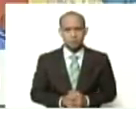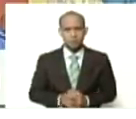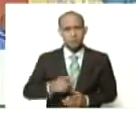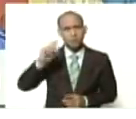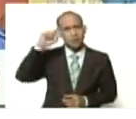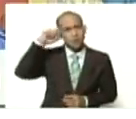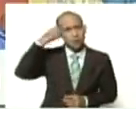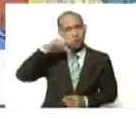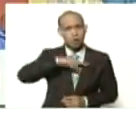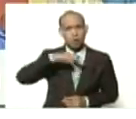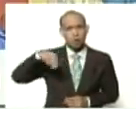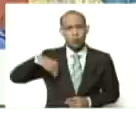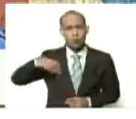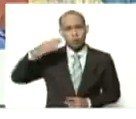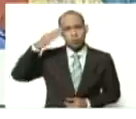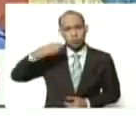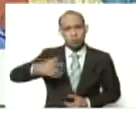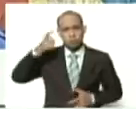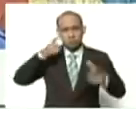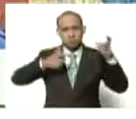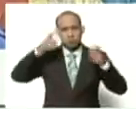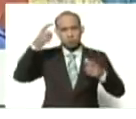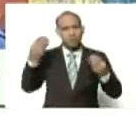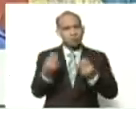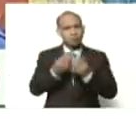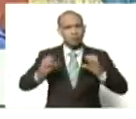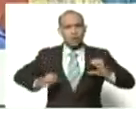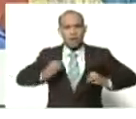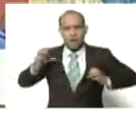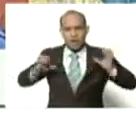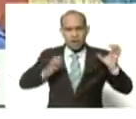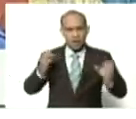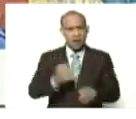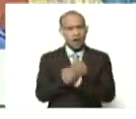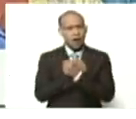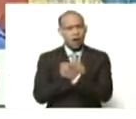recordaron a nuestro comandante con alegría, con amor.